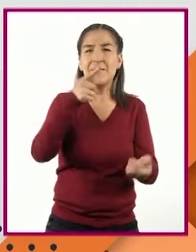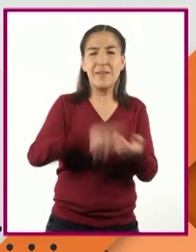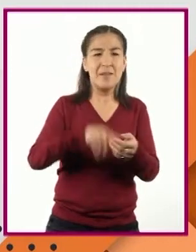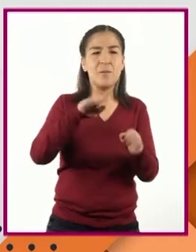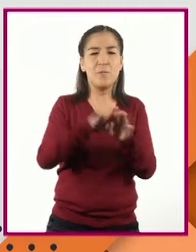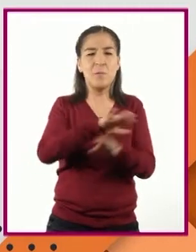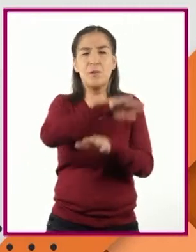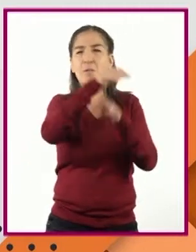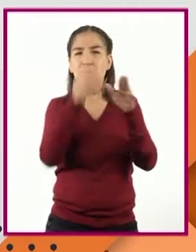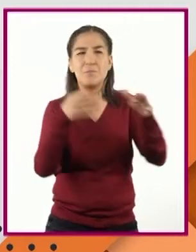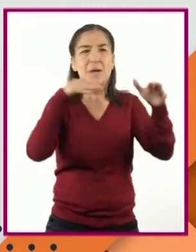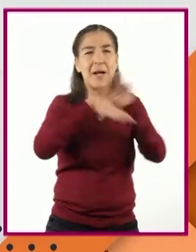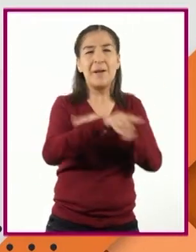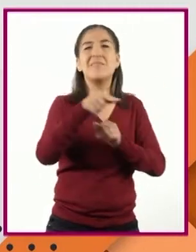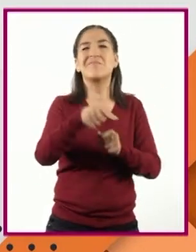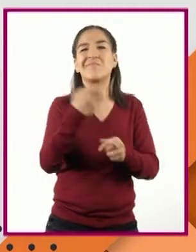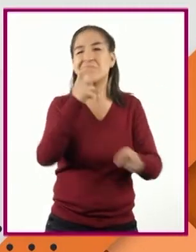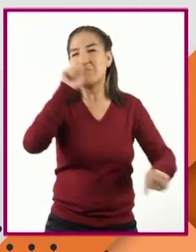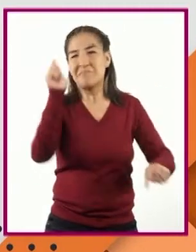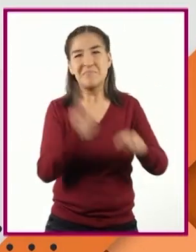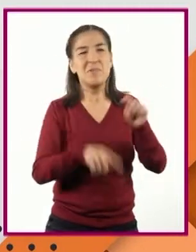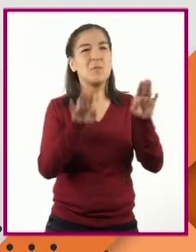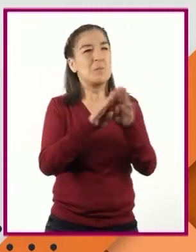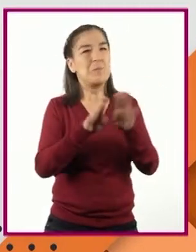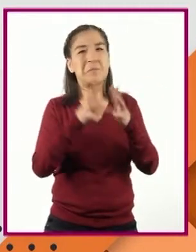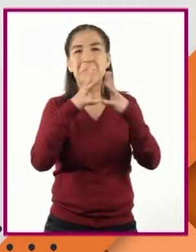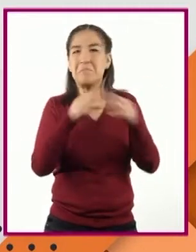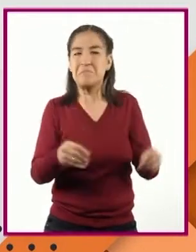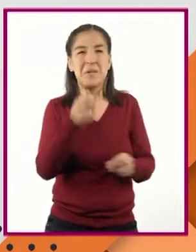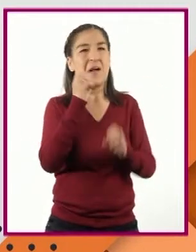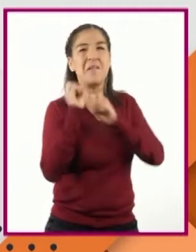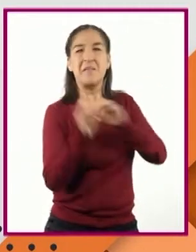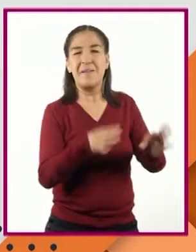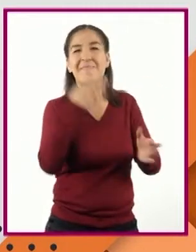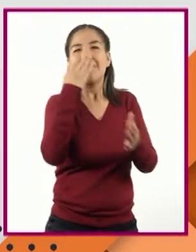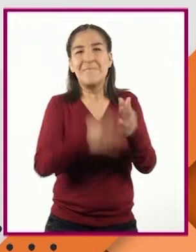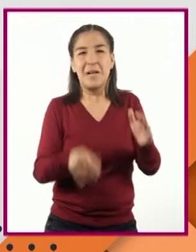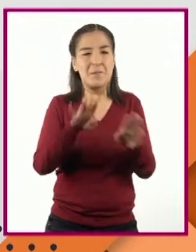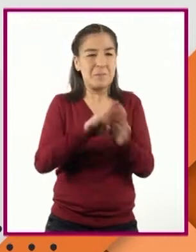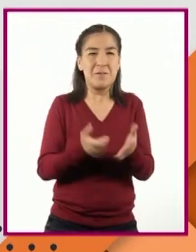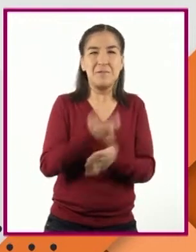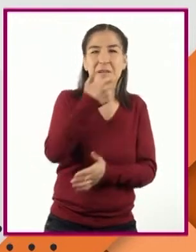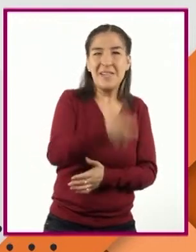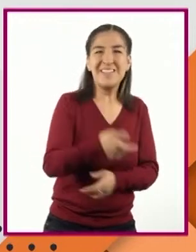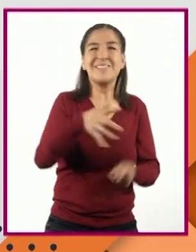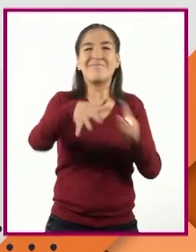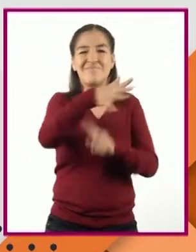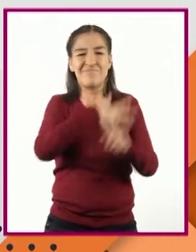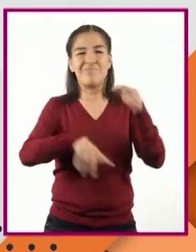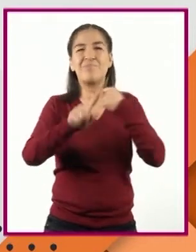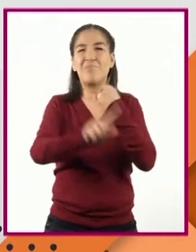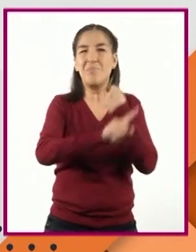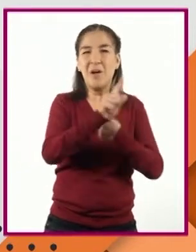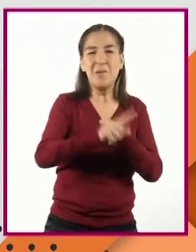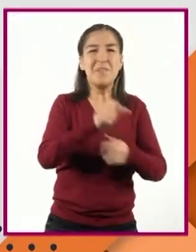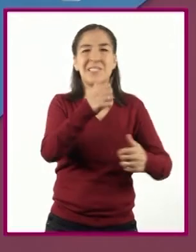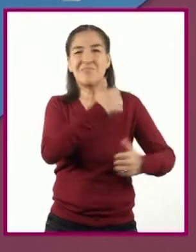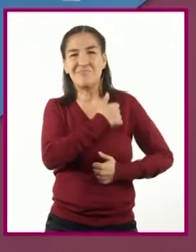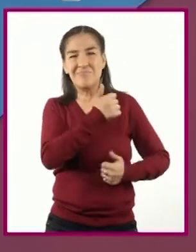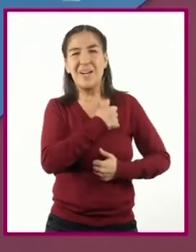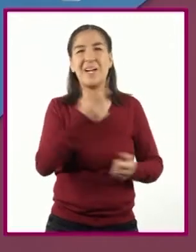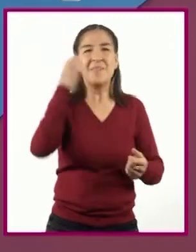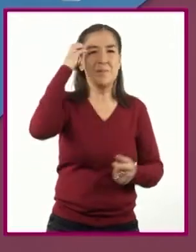destruidas como consecuencia del sabotaje de los insurgentes, la falta de capital y el clima de violencia que había en todo el